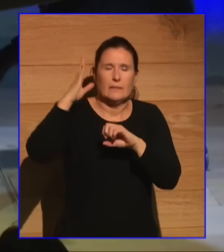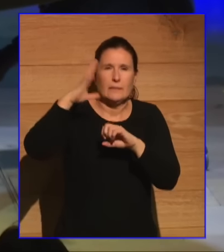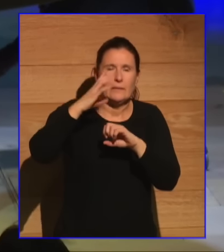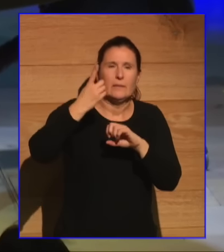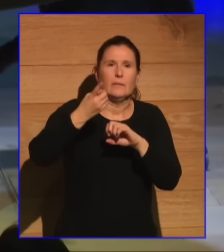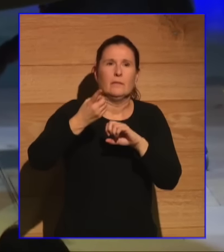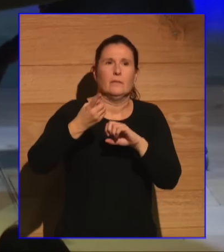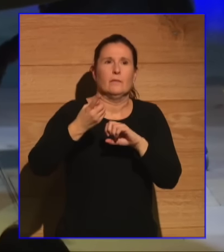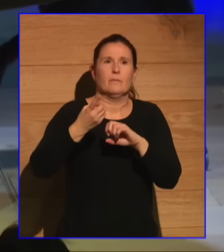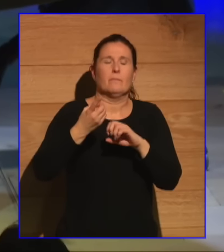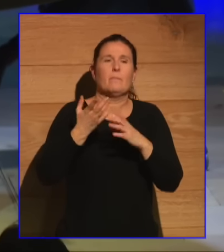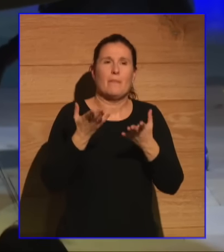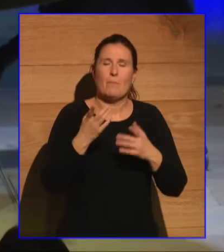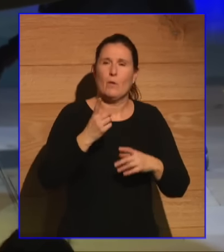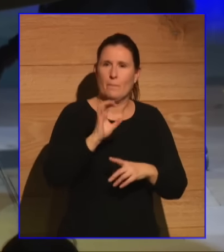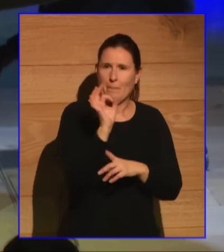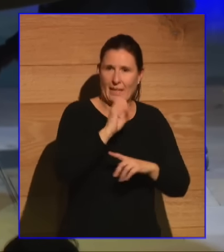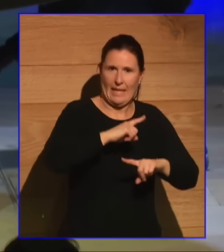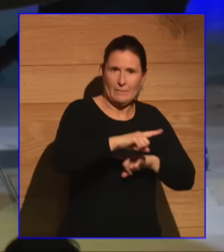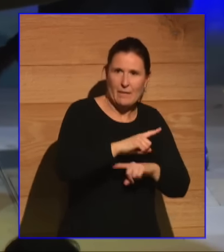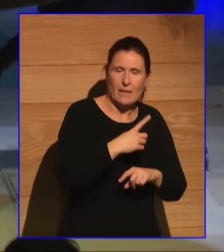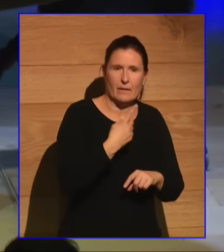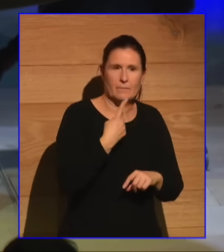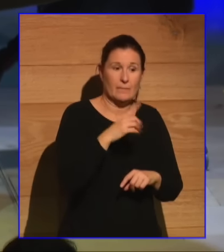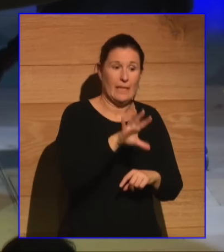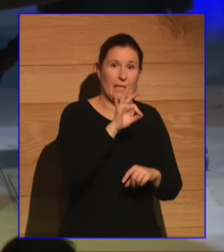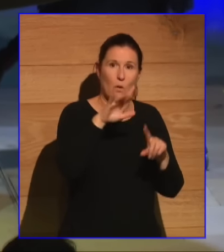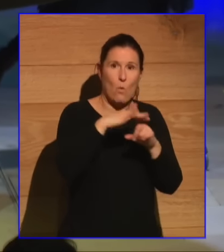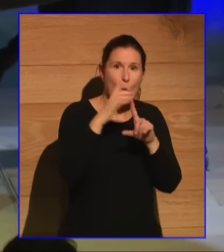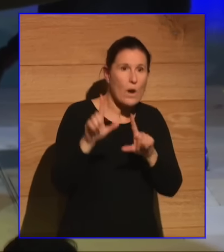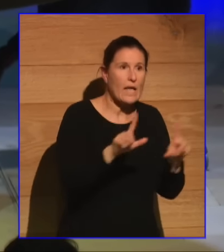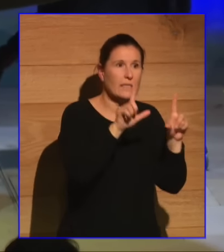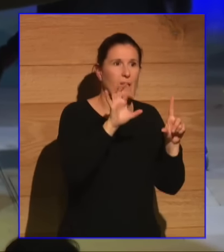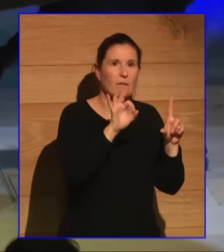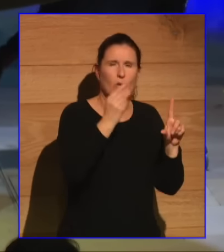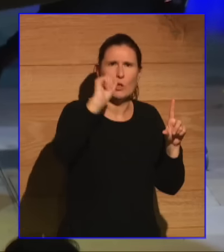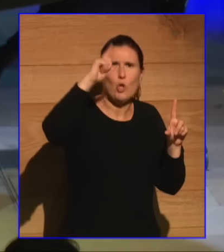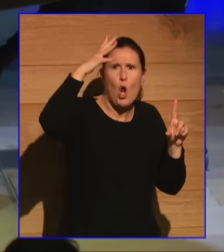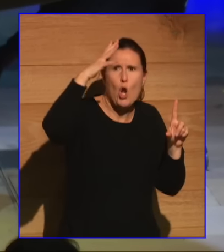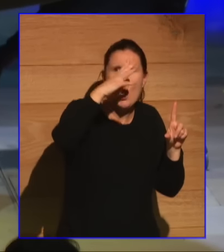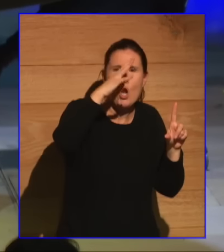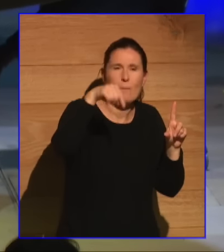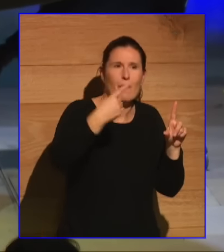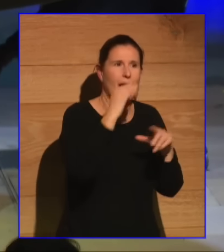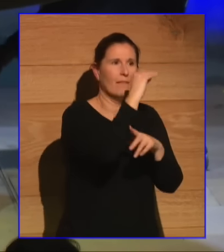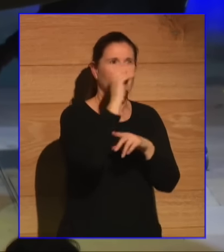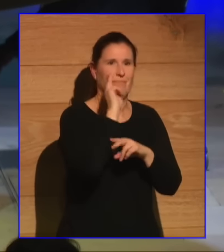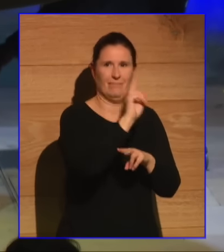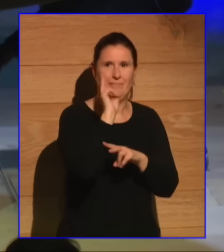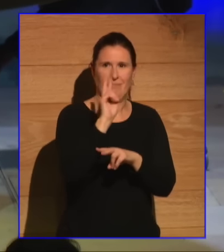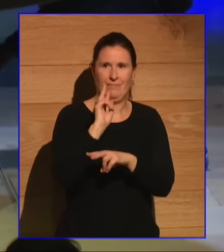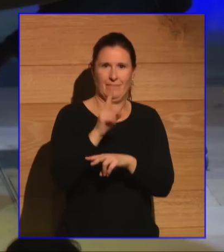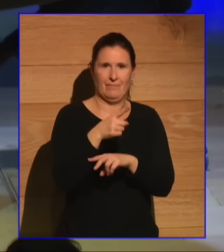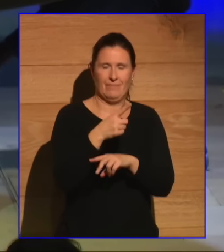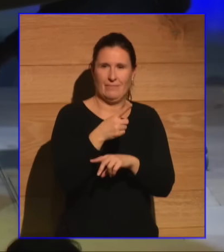Embargo, luz de contra... Sin embargo, Spielberg elige una escena hipersoleada para presentar a los dinosaurios, ¿no? Que es esta